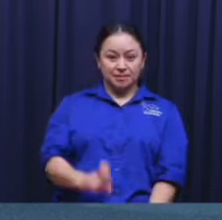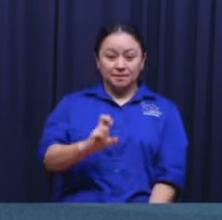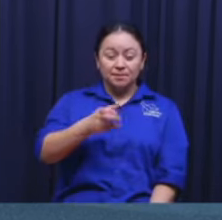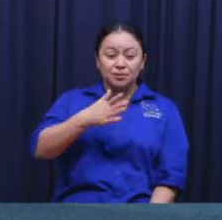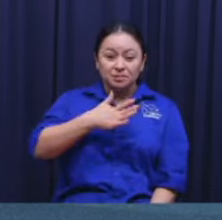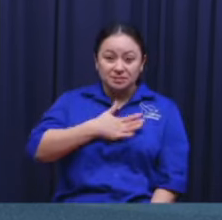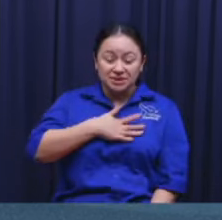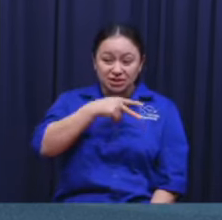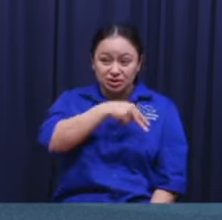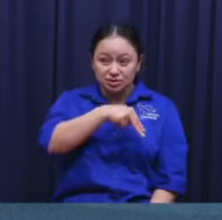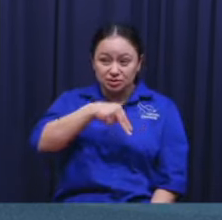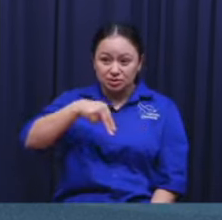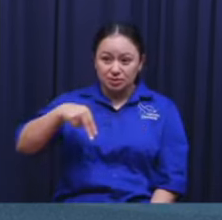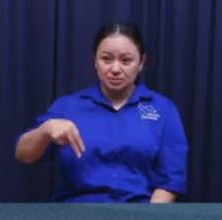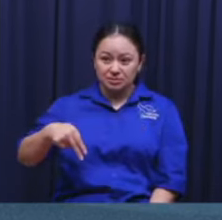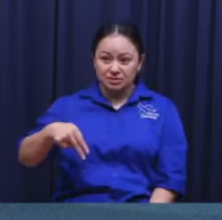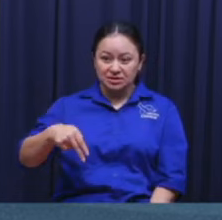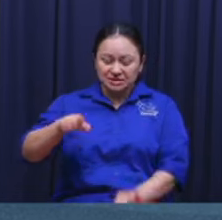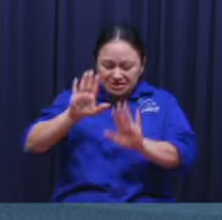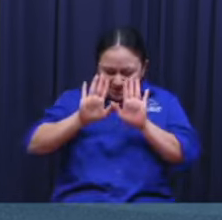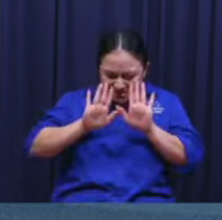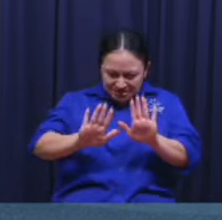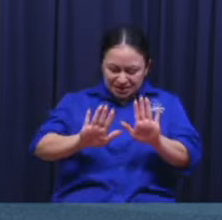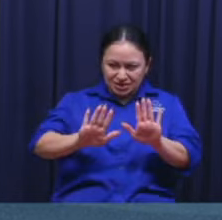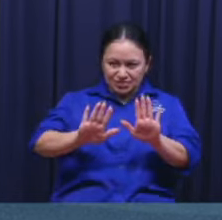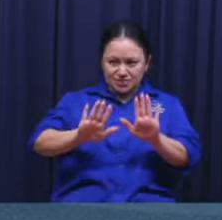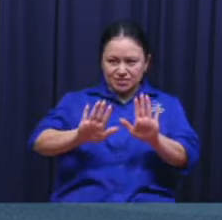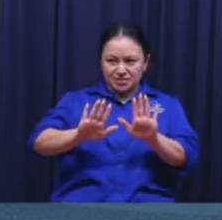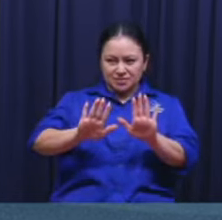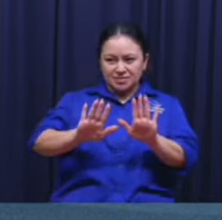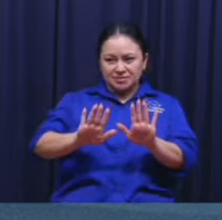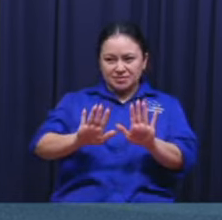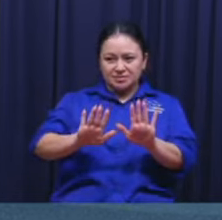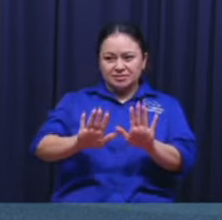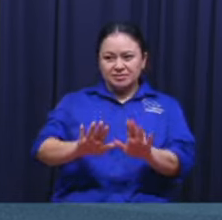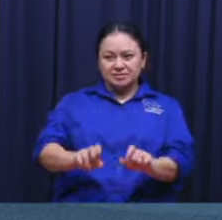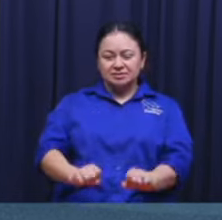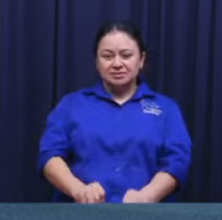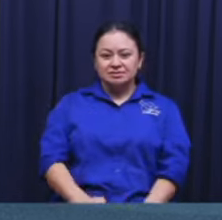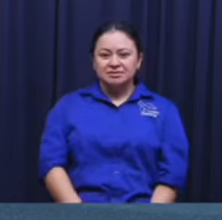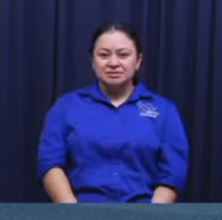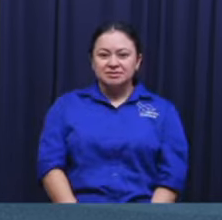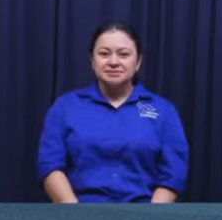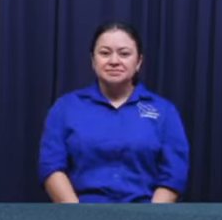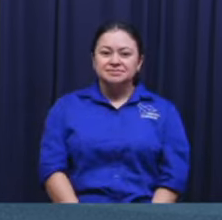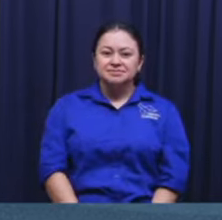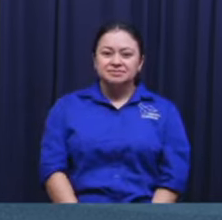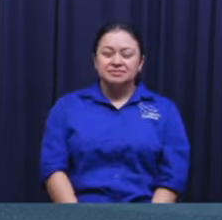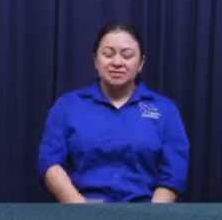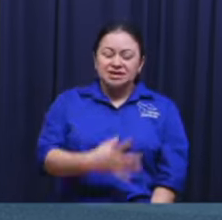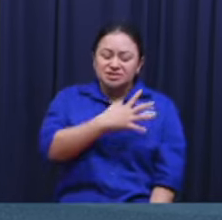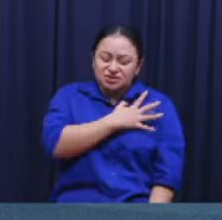Resiste al enemigo. La palabra hupomone, palabra de resistencia.